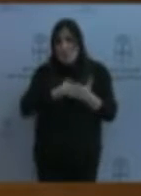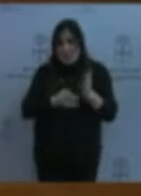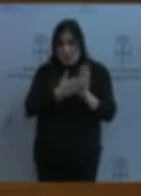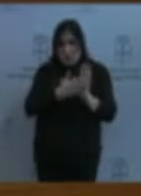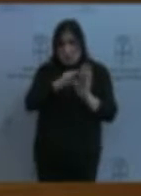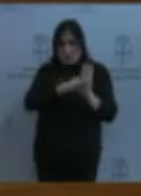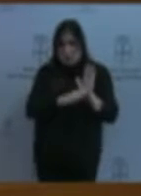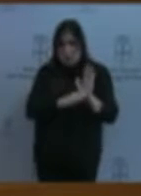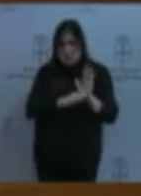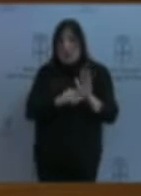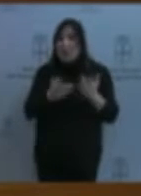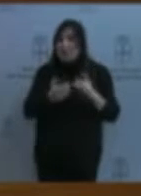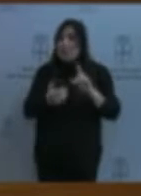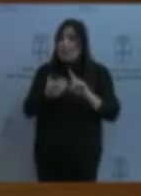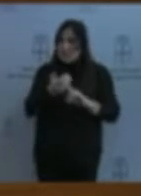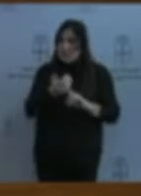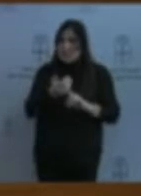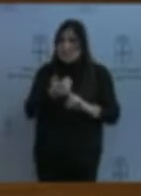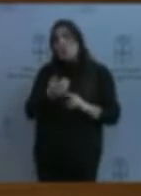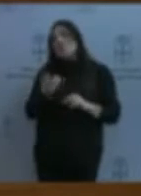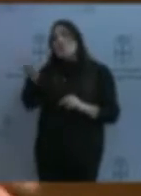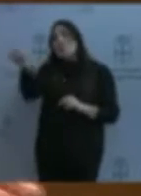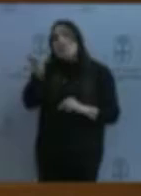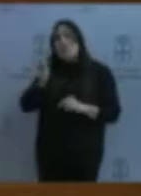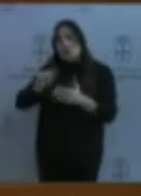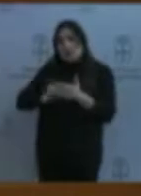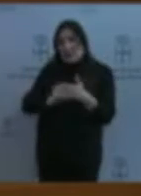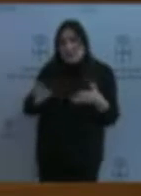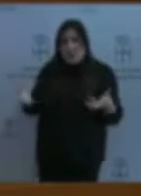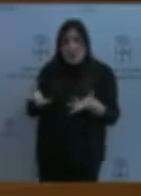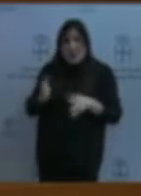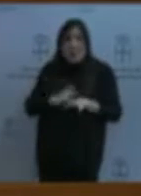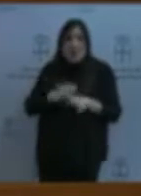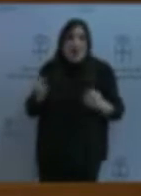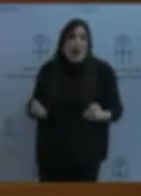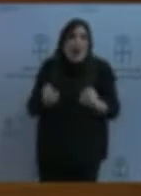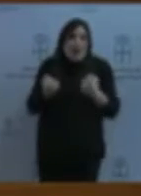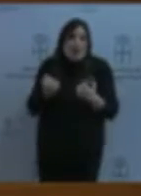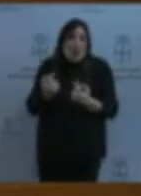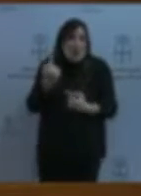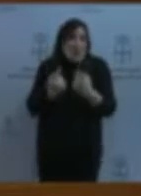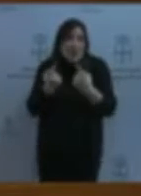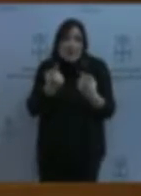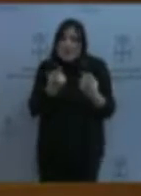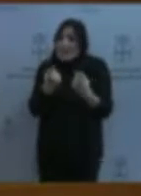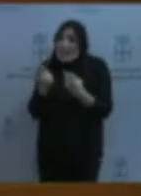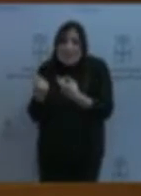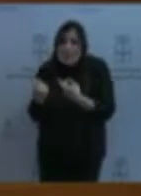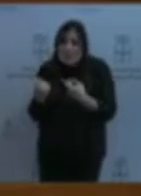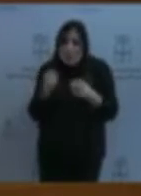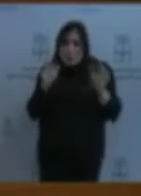contratación de emergencia sobre aquellas actuaciones que parecía que eran las que convenía actuar, dada la situación de ese momento,